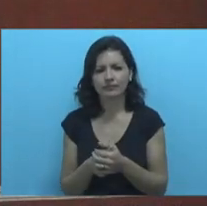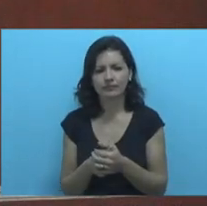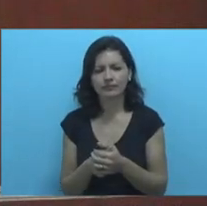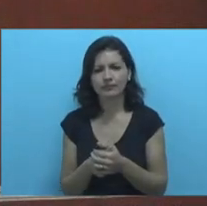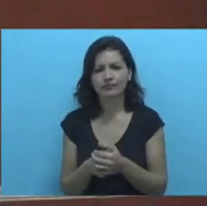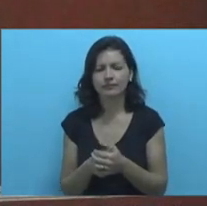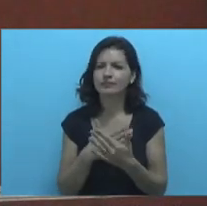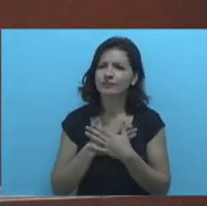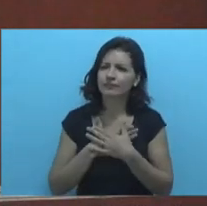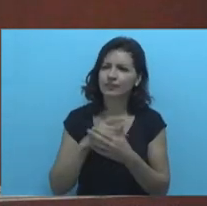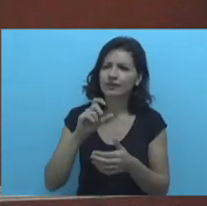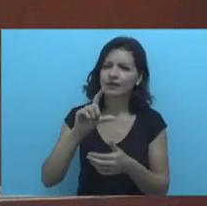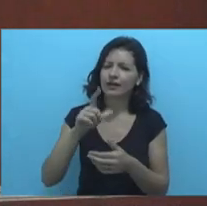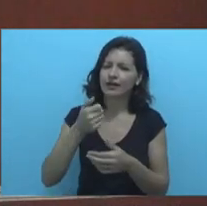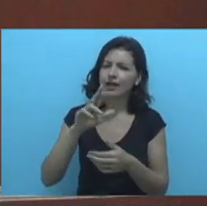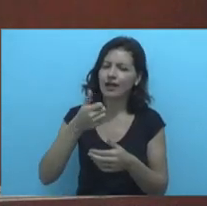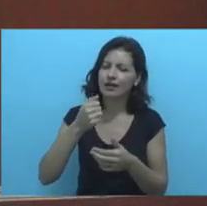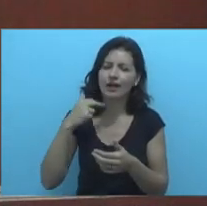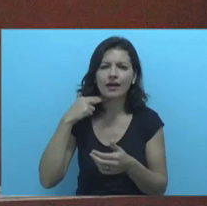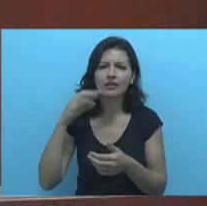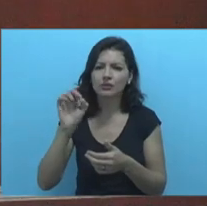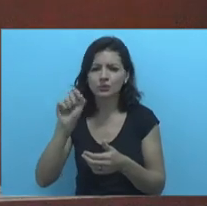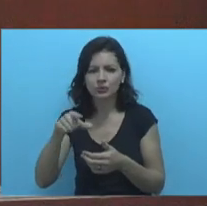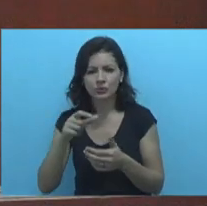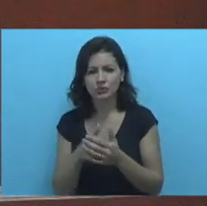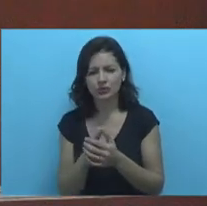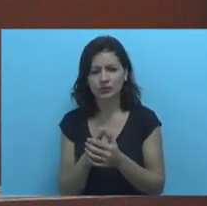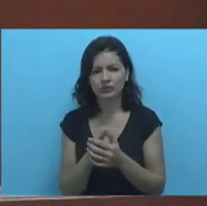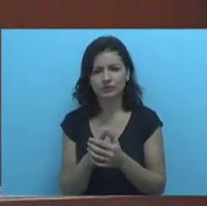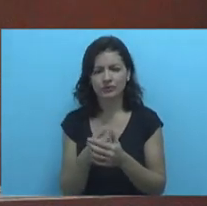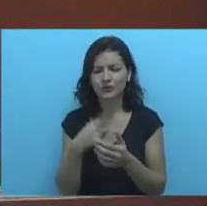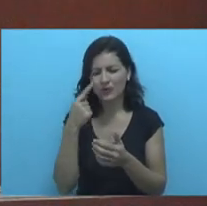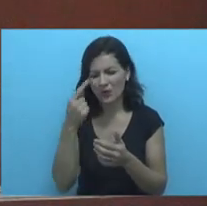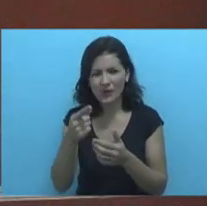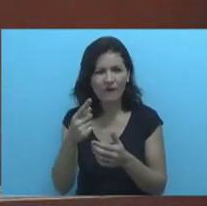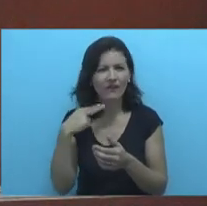queridos hijos de Miguel, que lo conocimos desde muy chiquitos